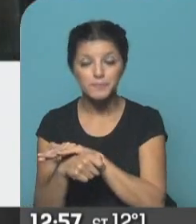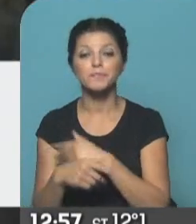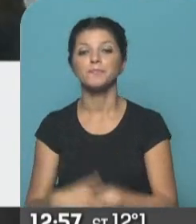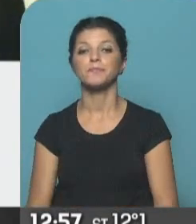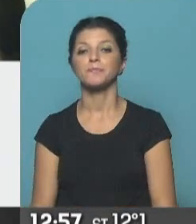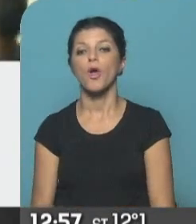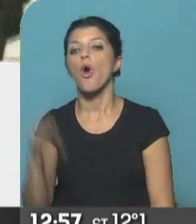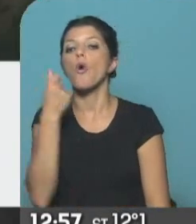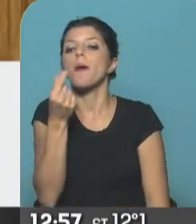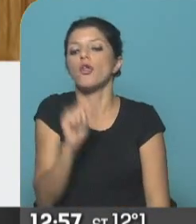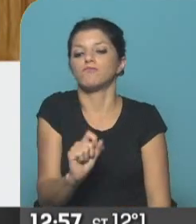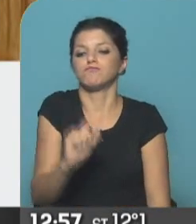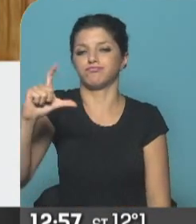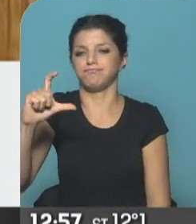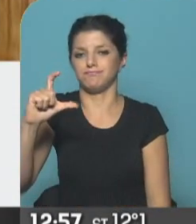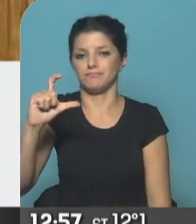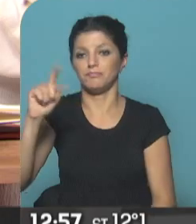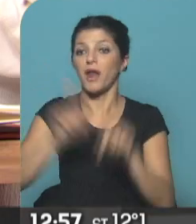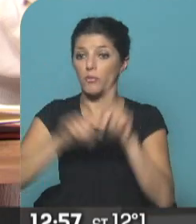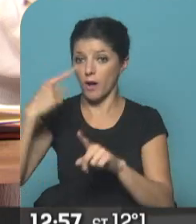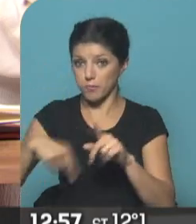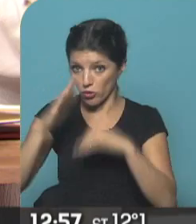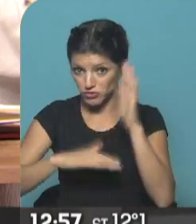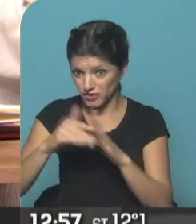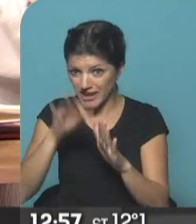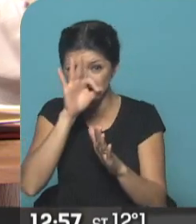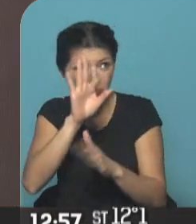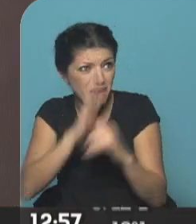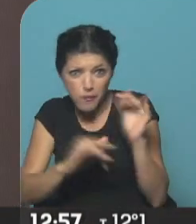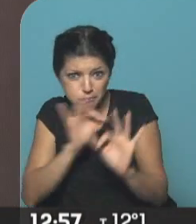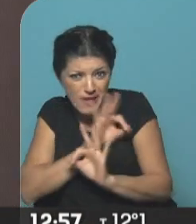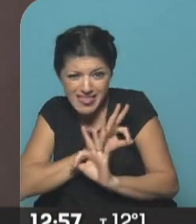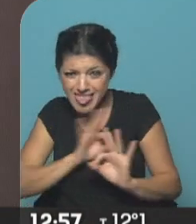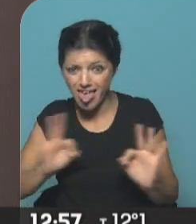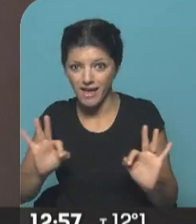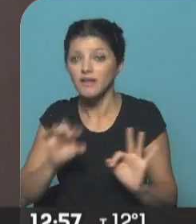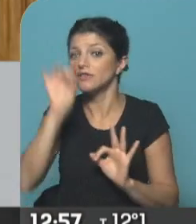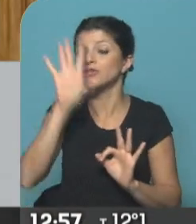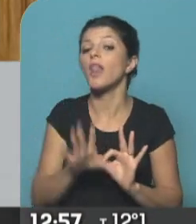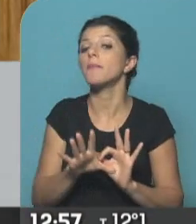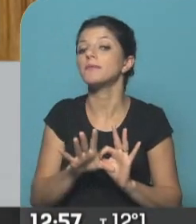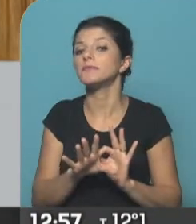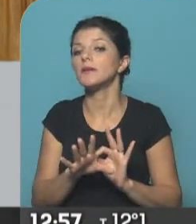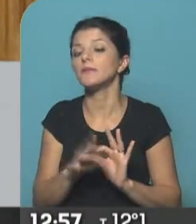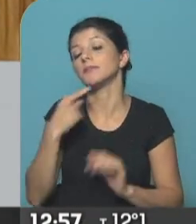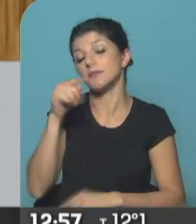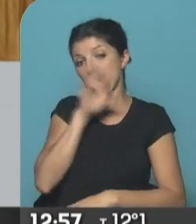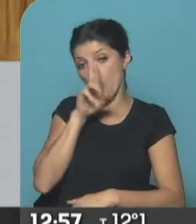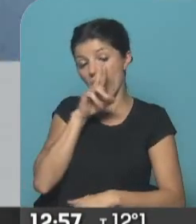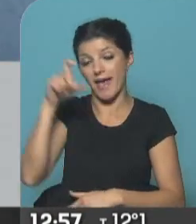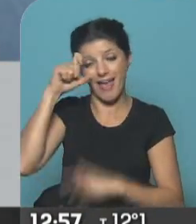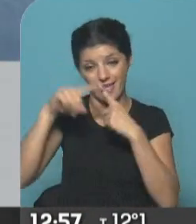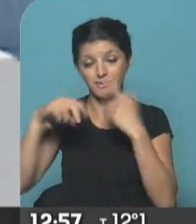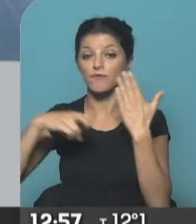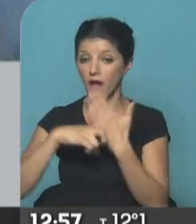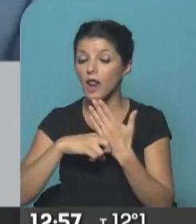o sobreprecios por obras, incluso algunas que ni se hicieron. Es decir, que solamente, según la ex fiscal Ortega,